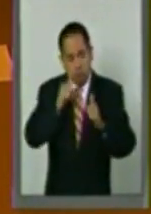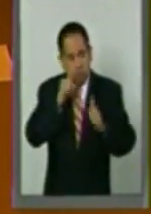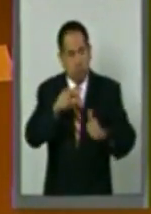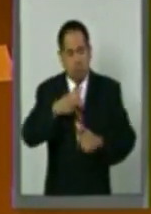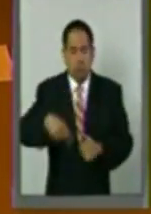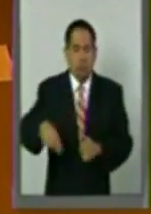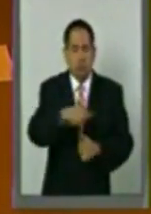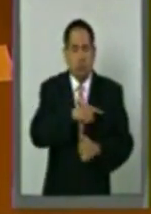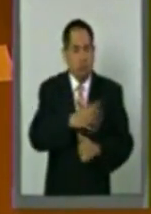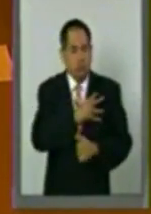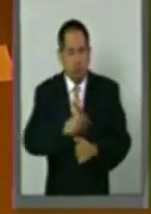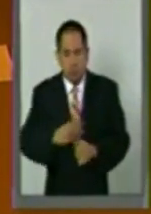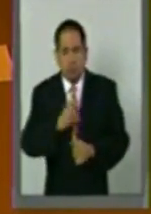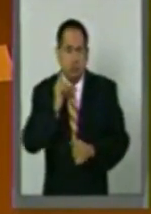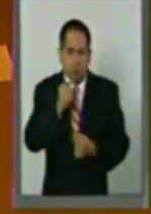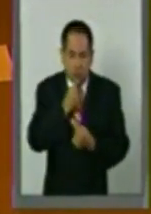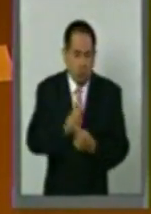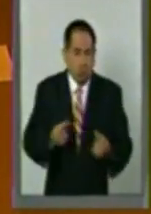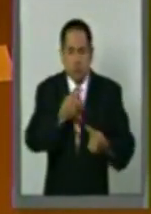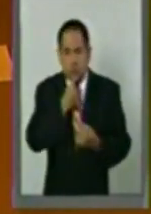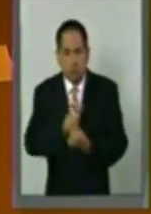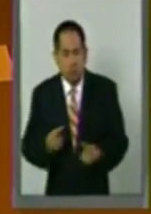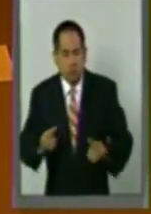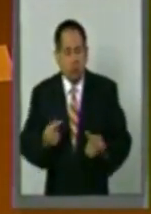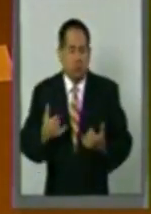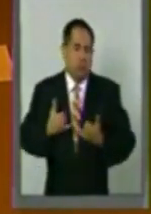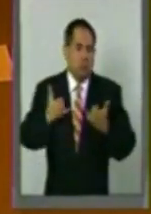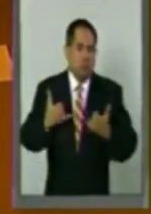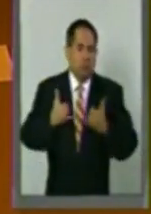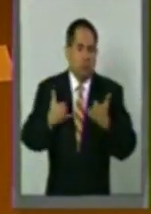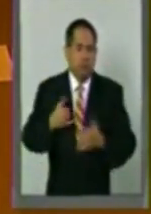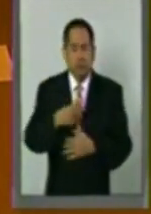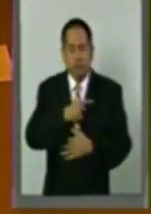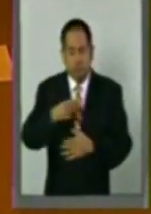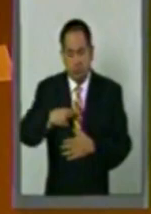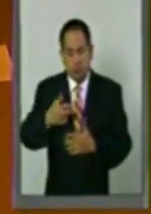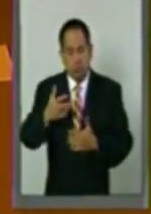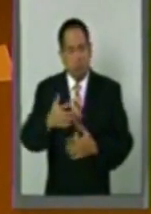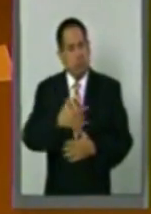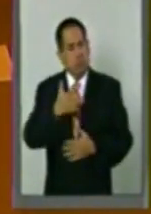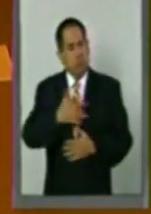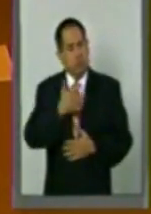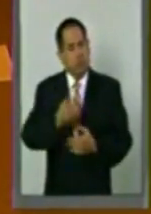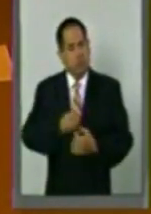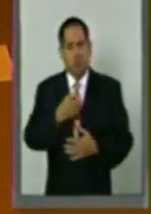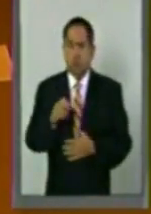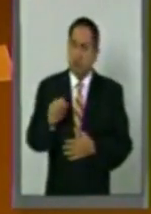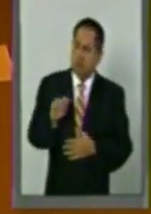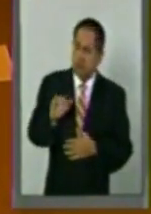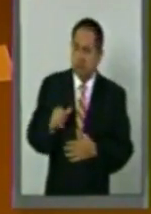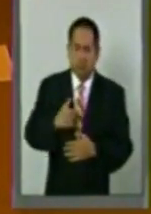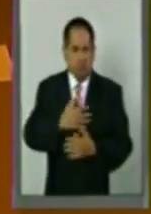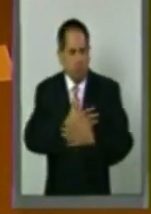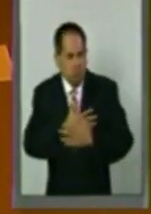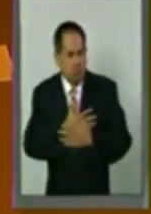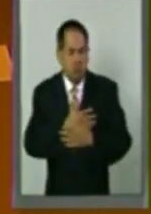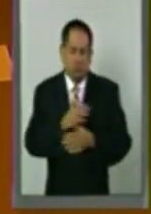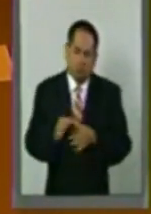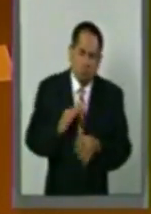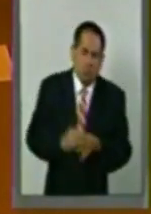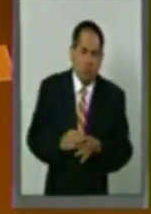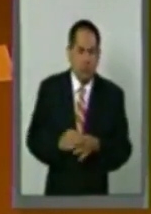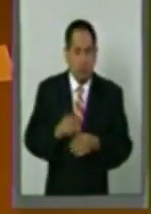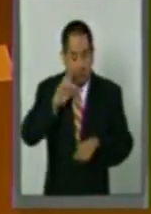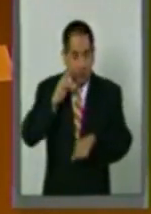nuestros hijos, niños, niñas y adolescentes que deben nacer de mutuo propio, por ética, por moral, por amor, y no porque lo